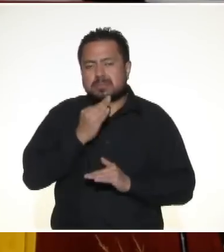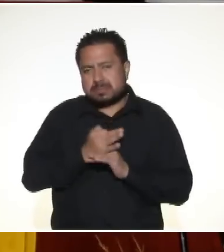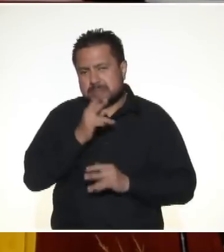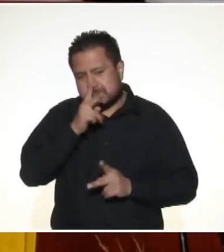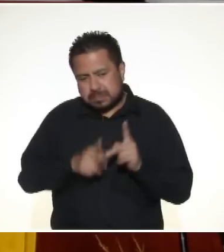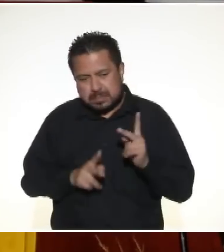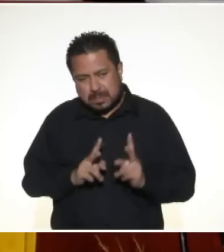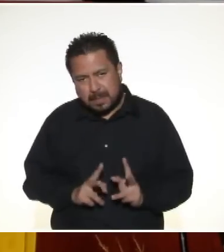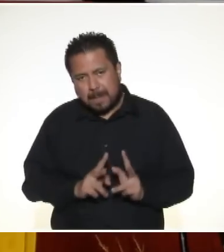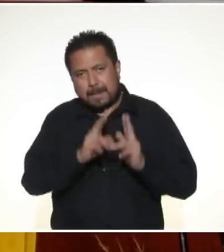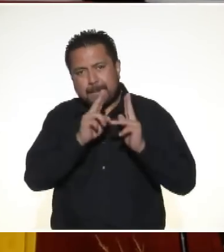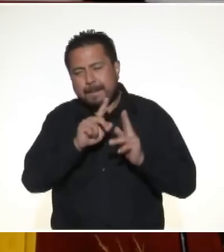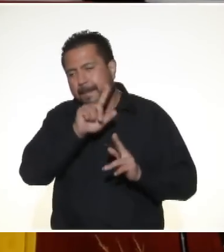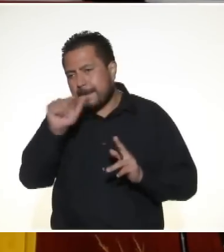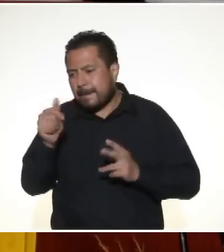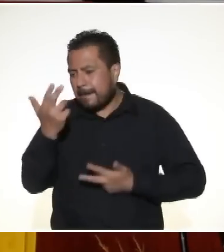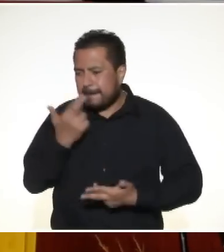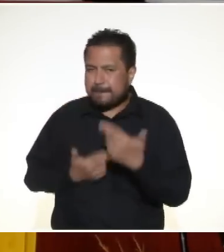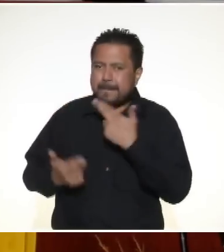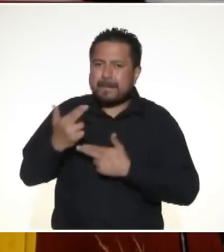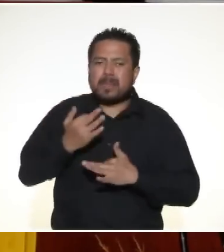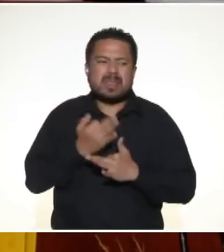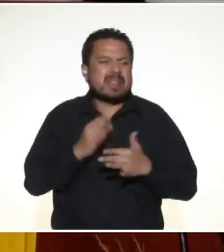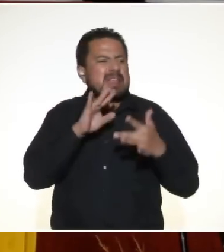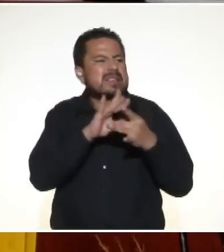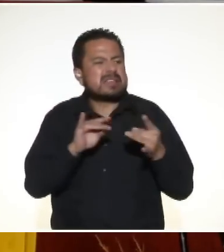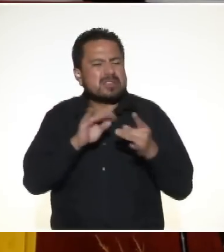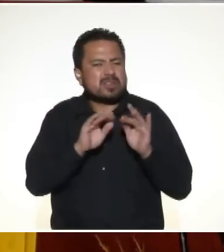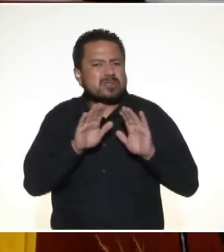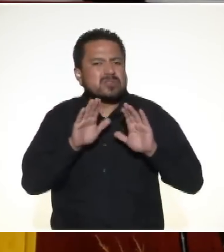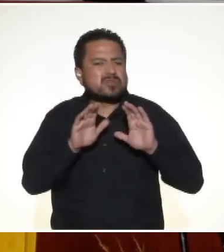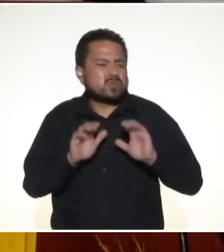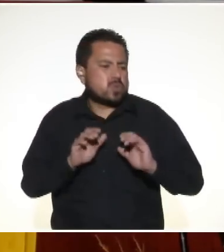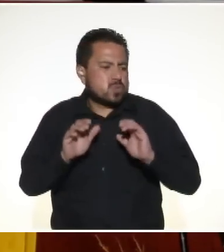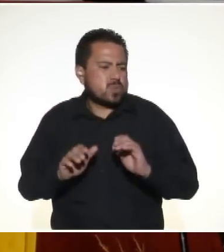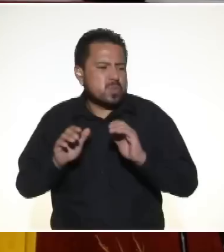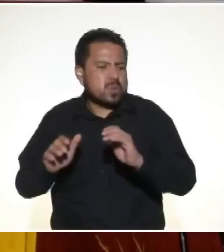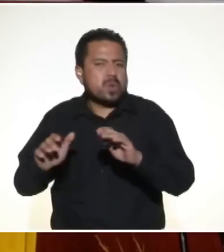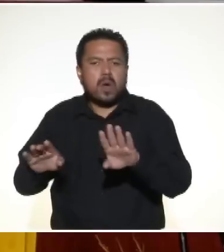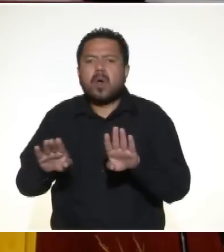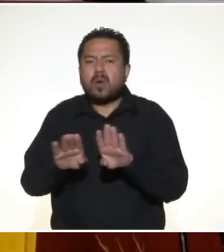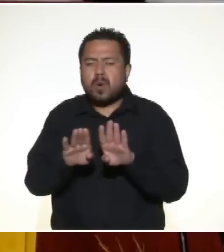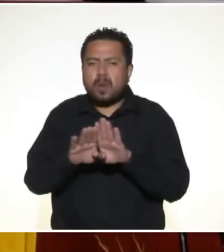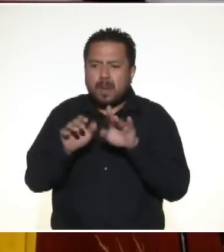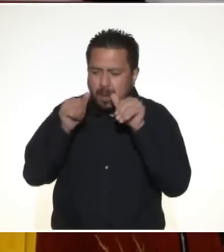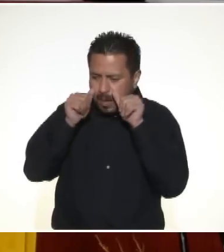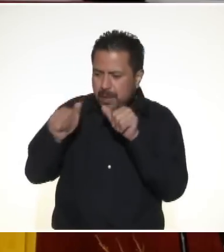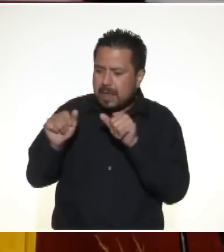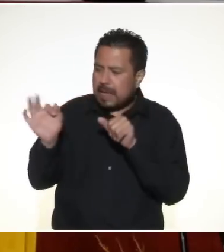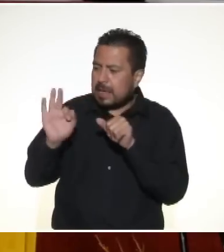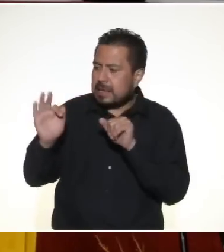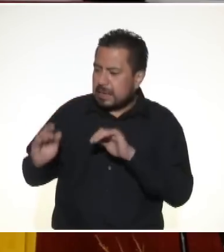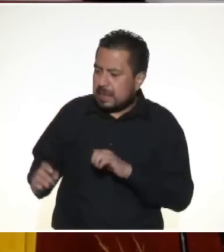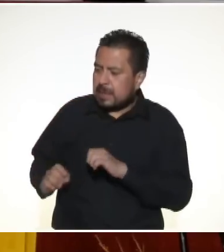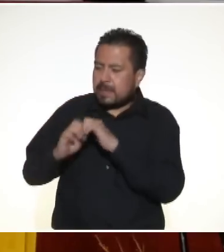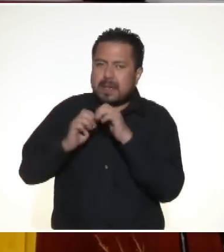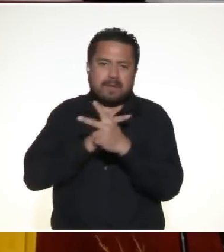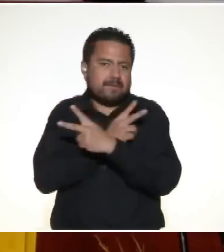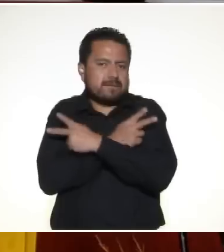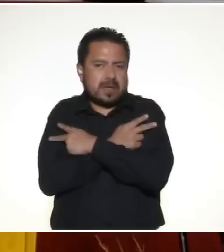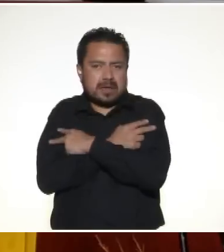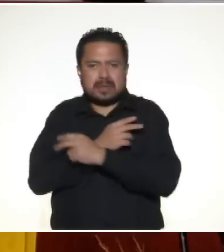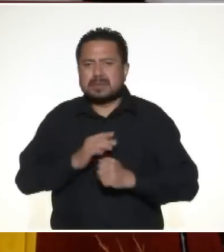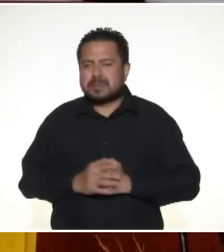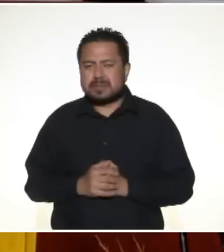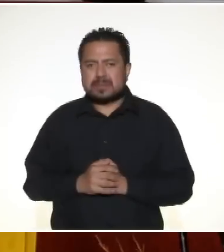un corte, y regresamos. Estamos hablando de prevención y cómo tratar en caso de accidentes durante las vacaciones. Ya